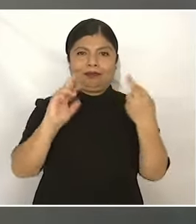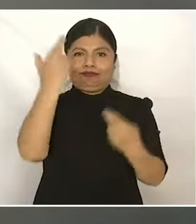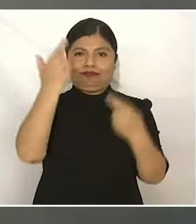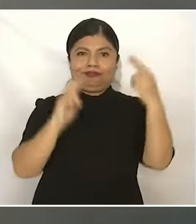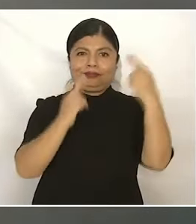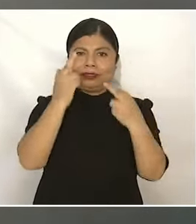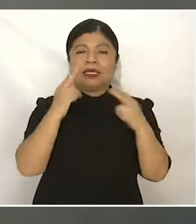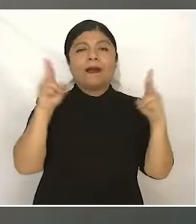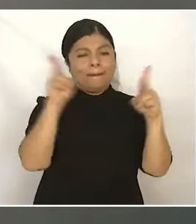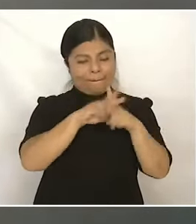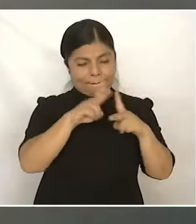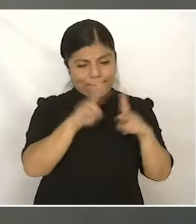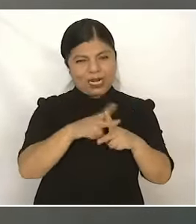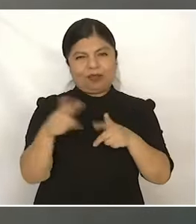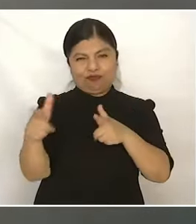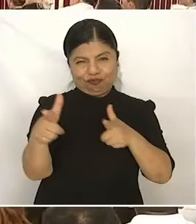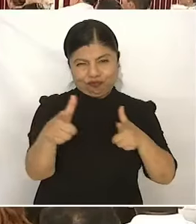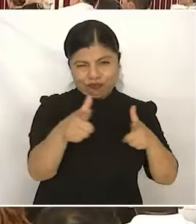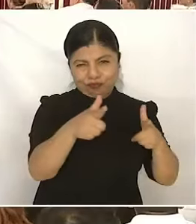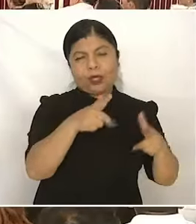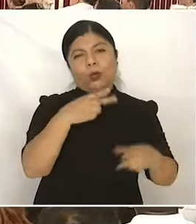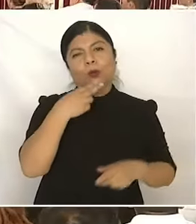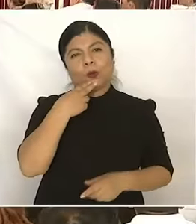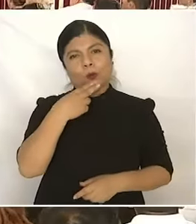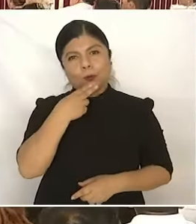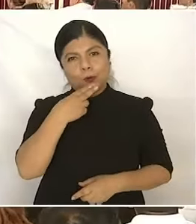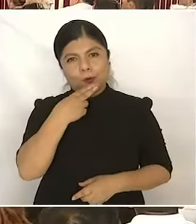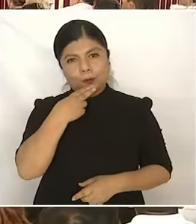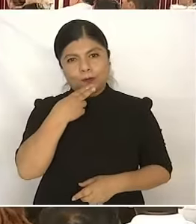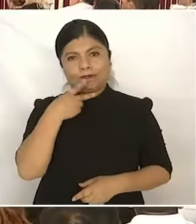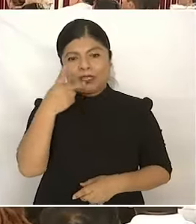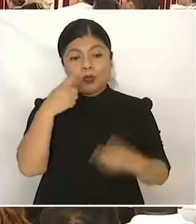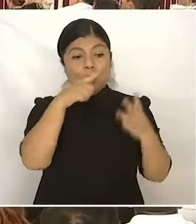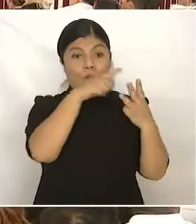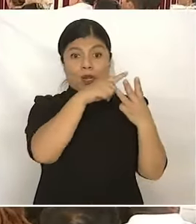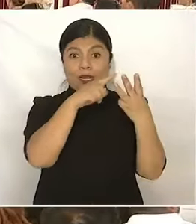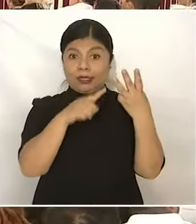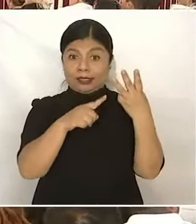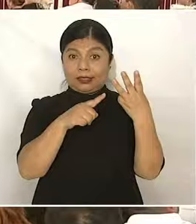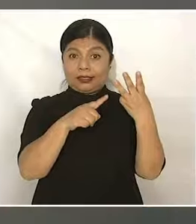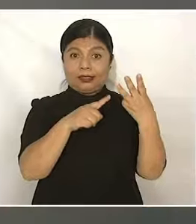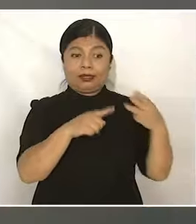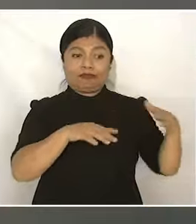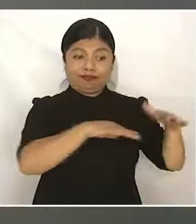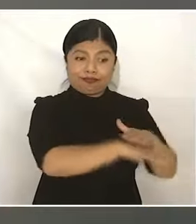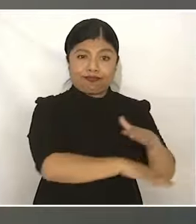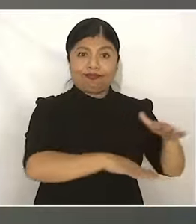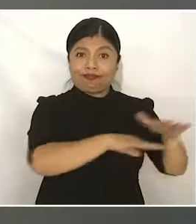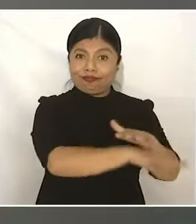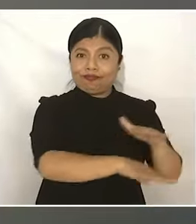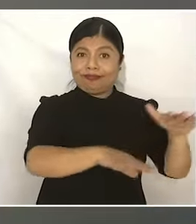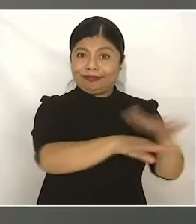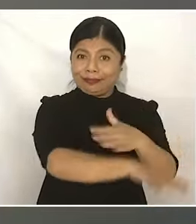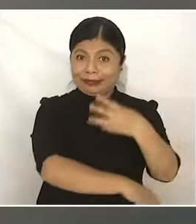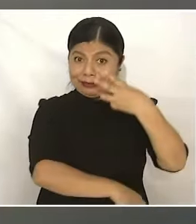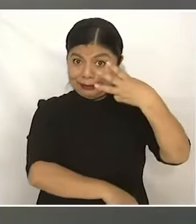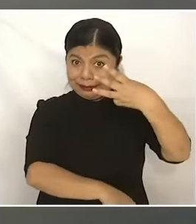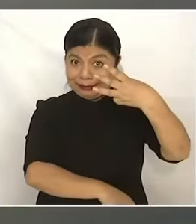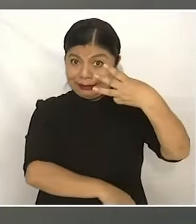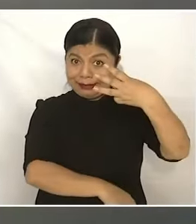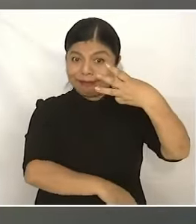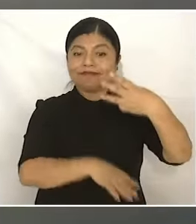respetó el derecho de los campesinos a la tierra. No fue en vano esa